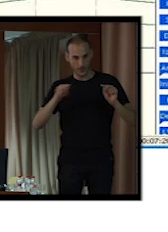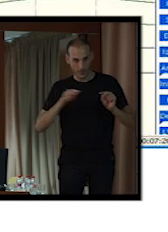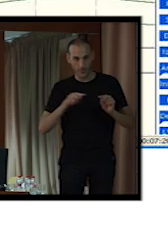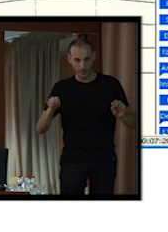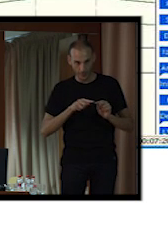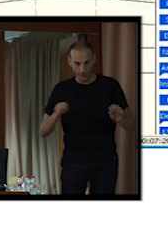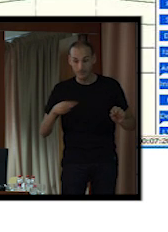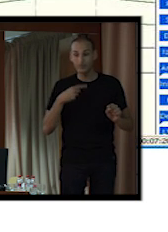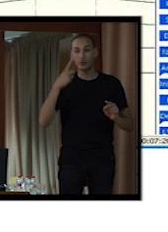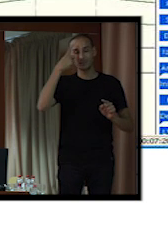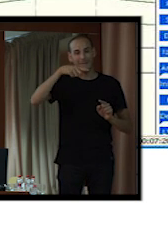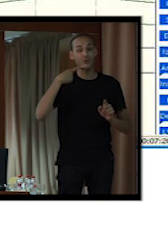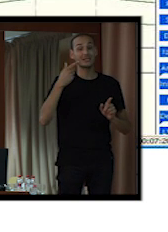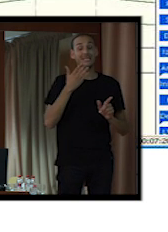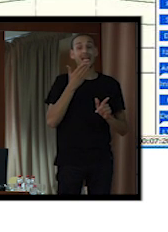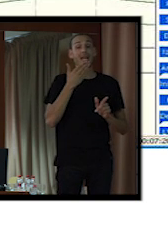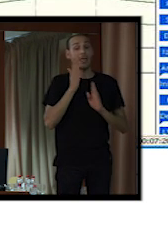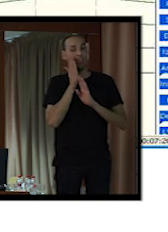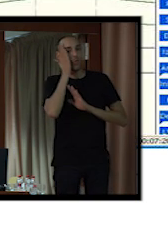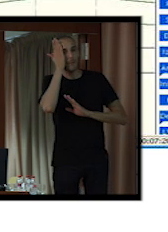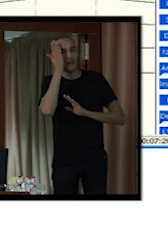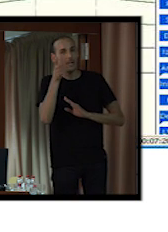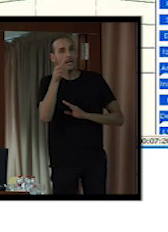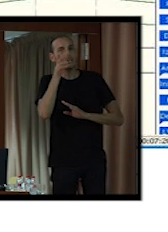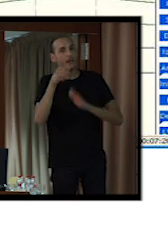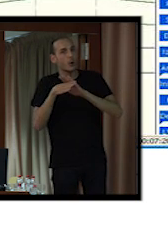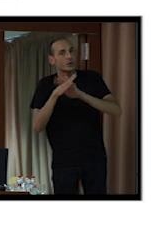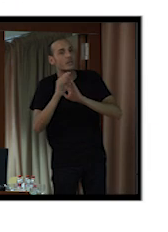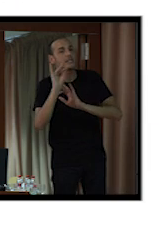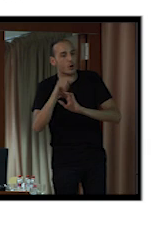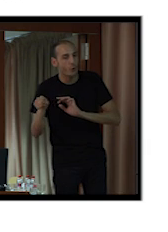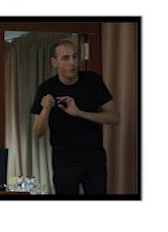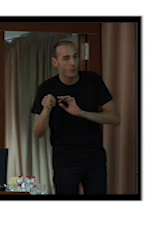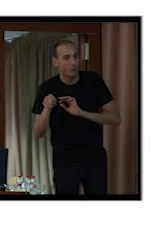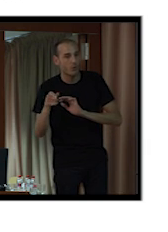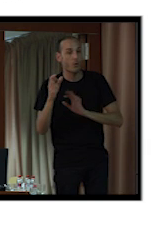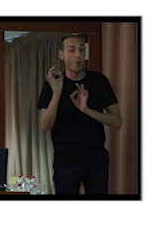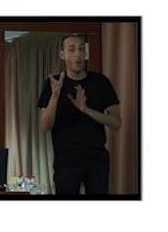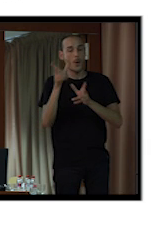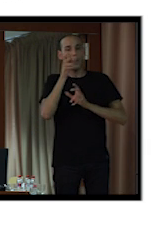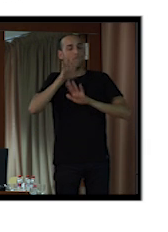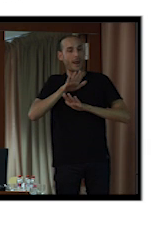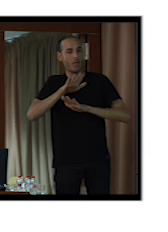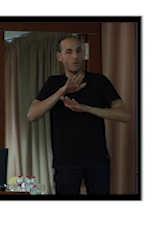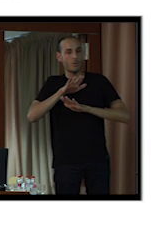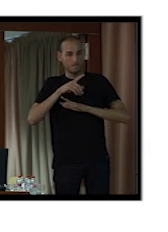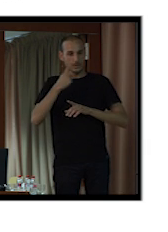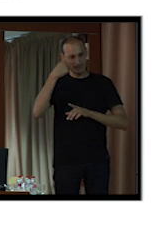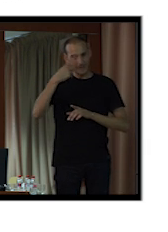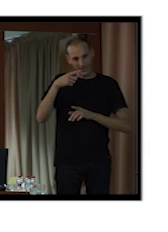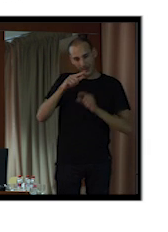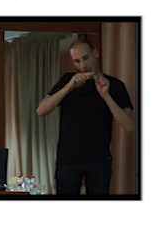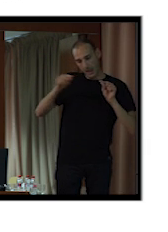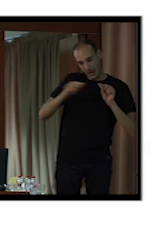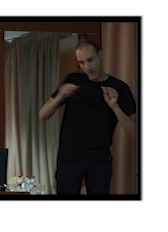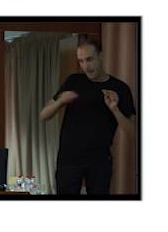dormir, deja o no de respirar. Entonces necesitamos ese tipo de bandas. Las indicaciones, pues es que prácticamente se debería utilizar, si